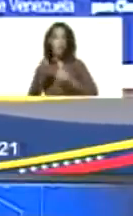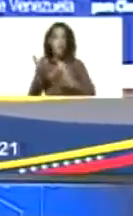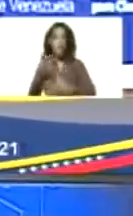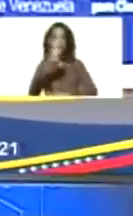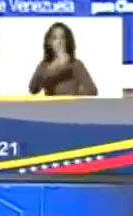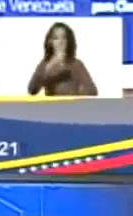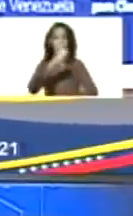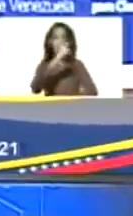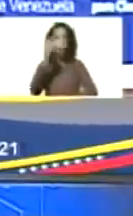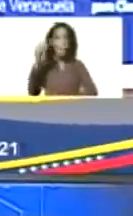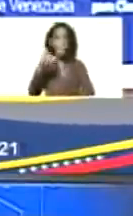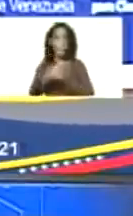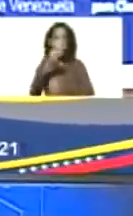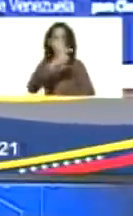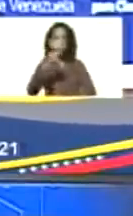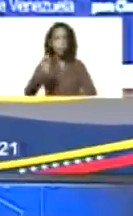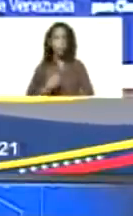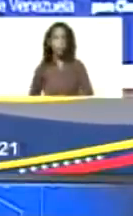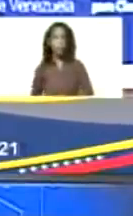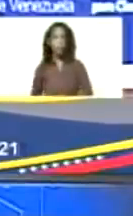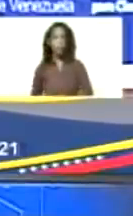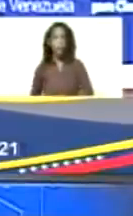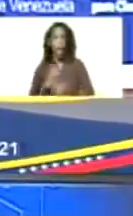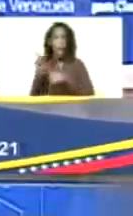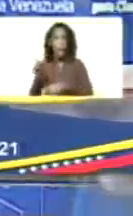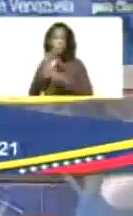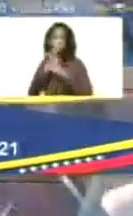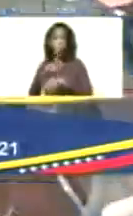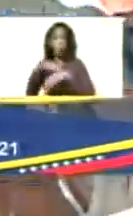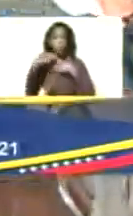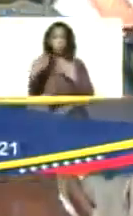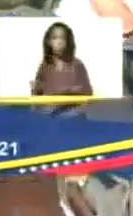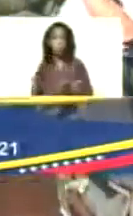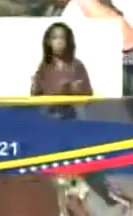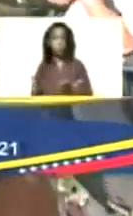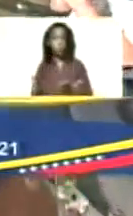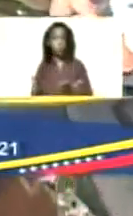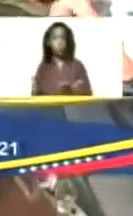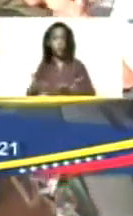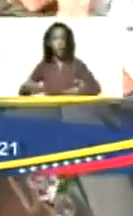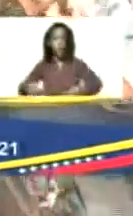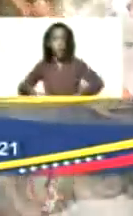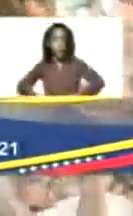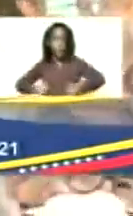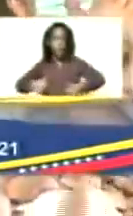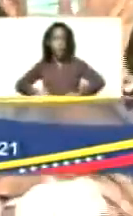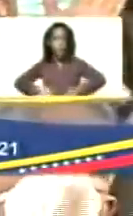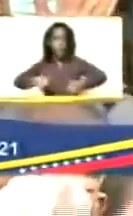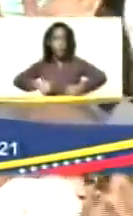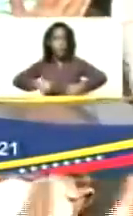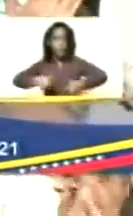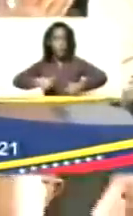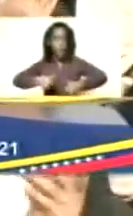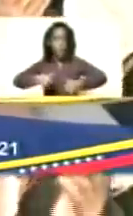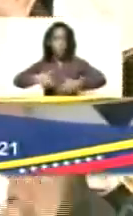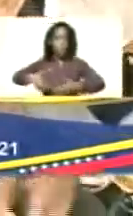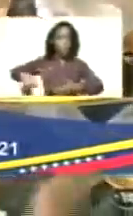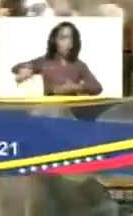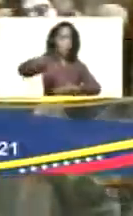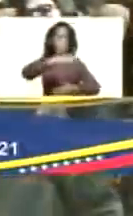100.000 habitantes. Es resultado del esfuerzo colectivo, de